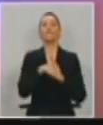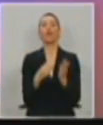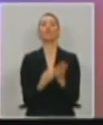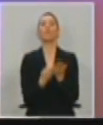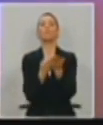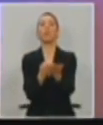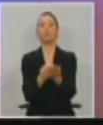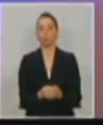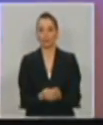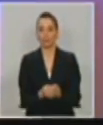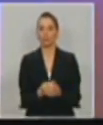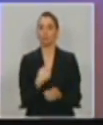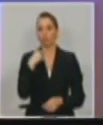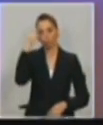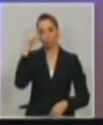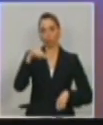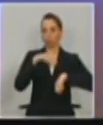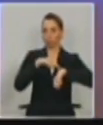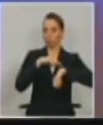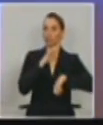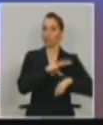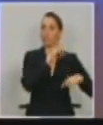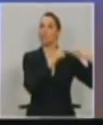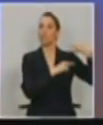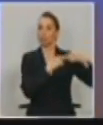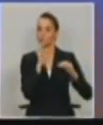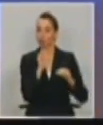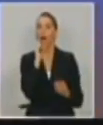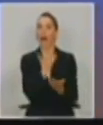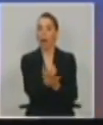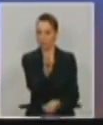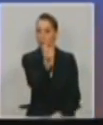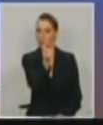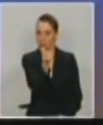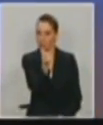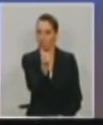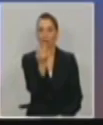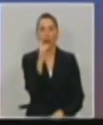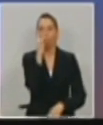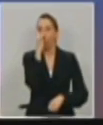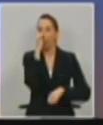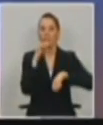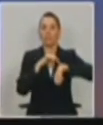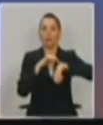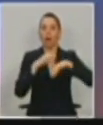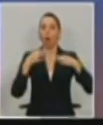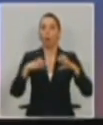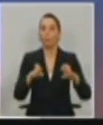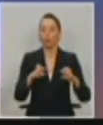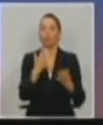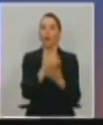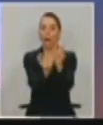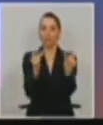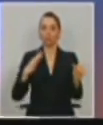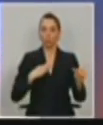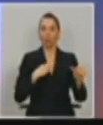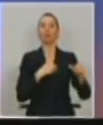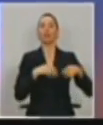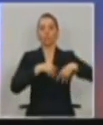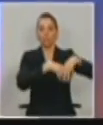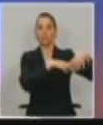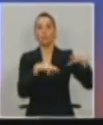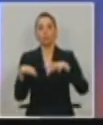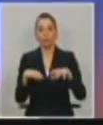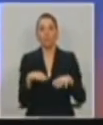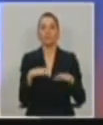propuesta. Yo creo que Chile está en un momento histórico, como lo hemos dicho, hay dinero, es una oportunidad única. Hay una ciudadanía movilizada. Yo